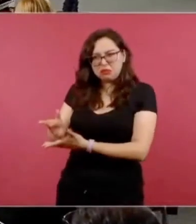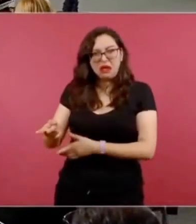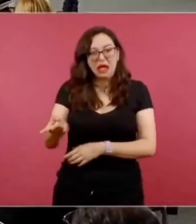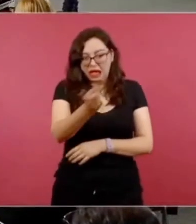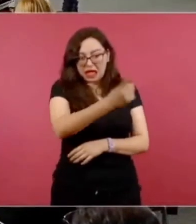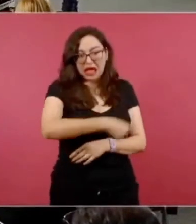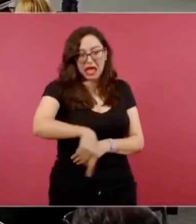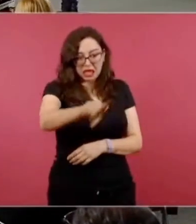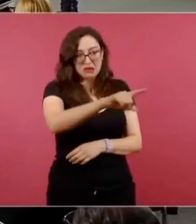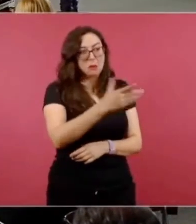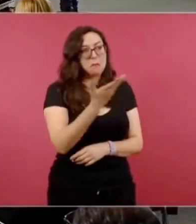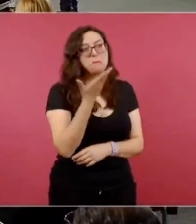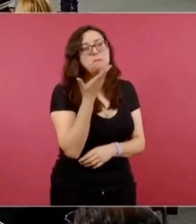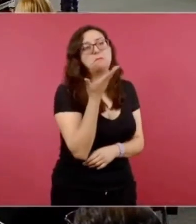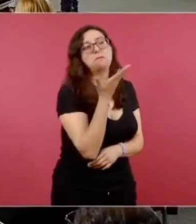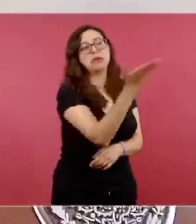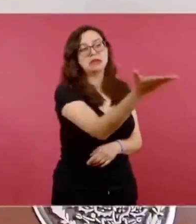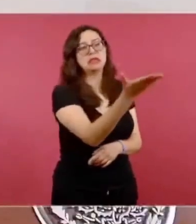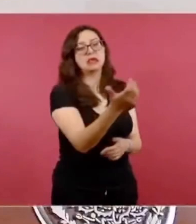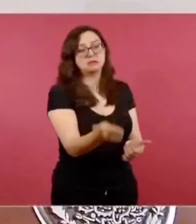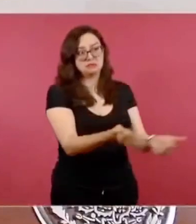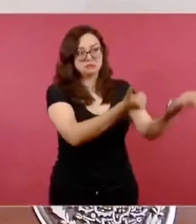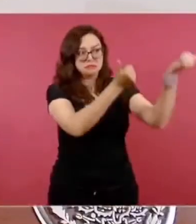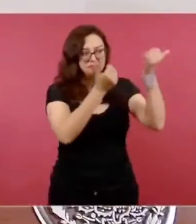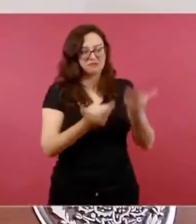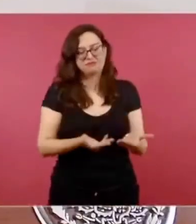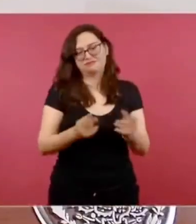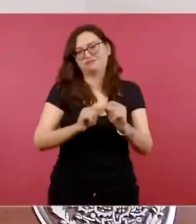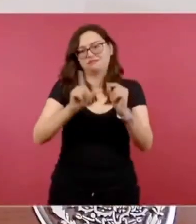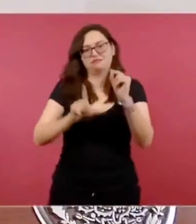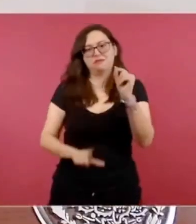pues un acto de traición.